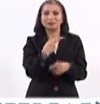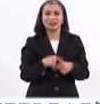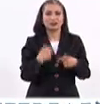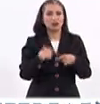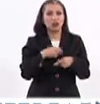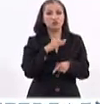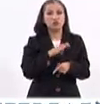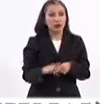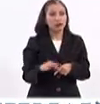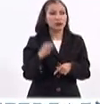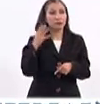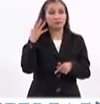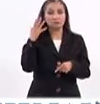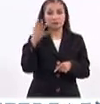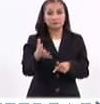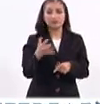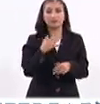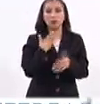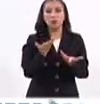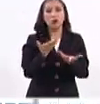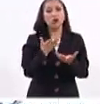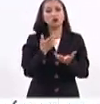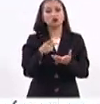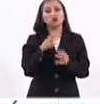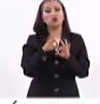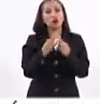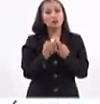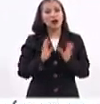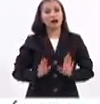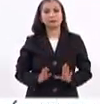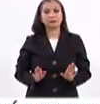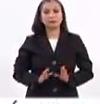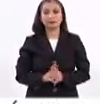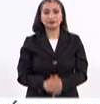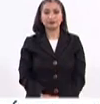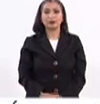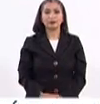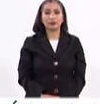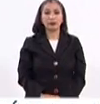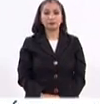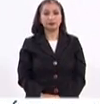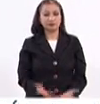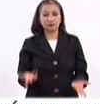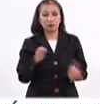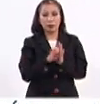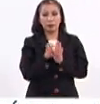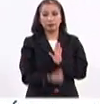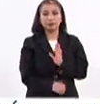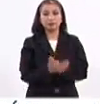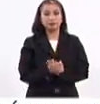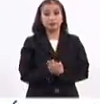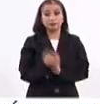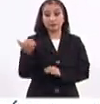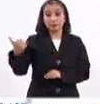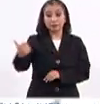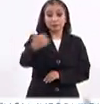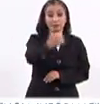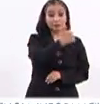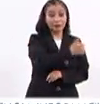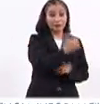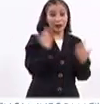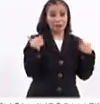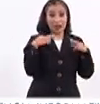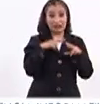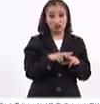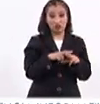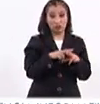mucha gente que tiene, por supuesto, todo el somototipo, todas las características. No vayamos muy lejos. Si cada uno de los